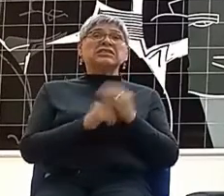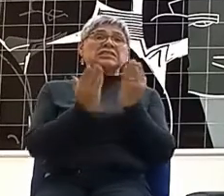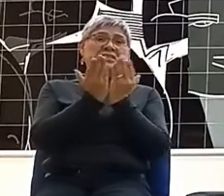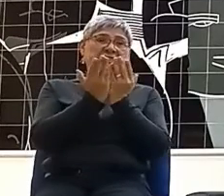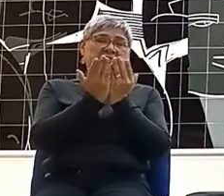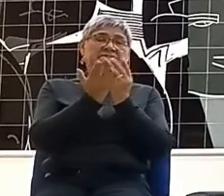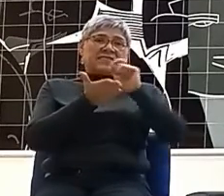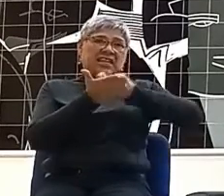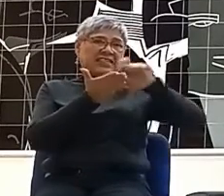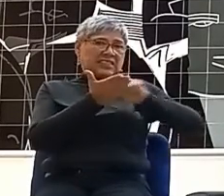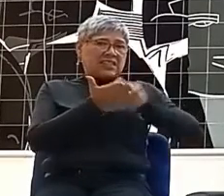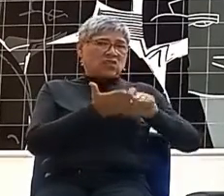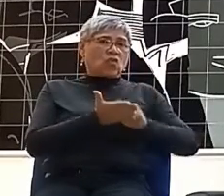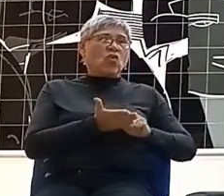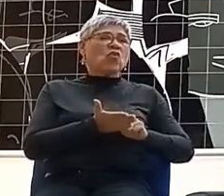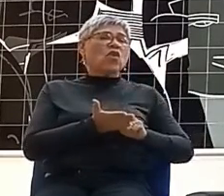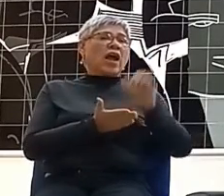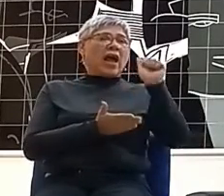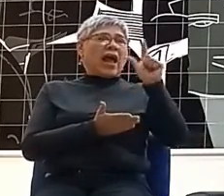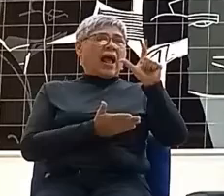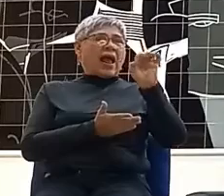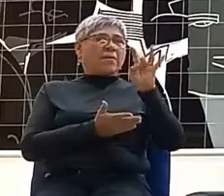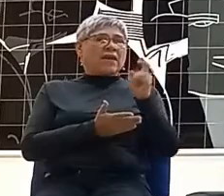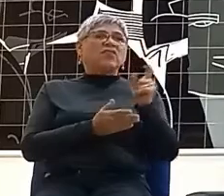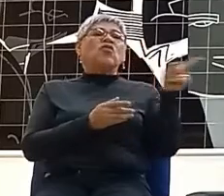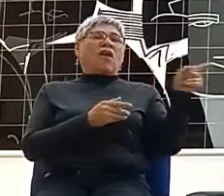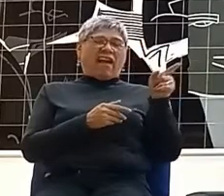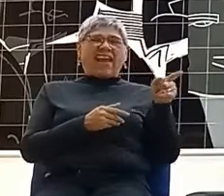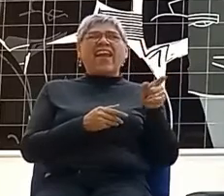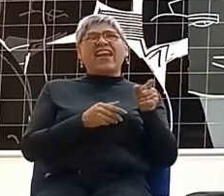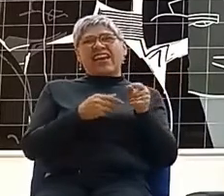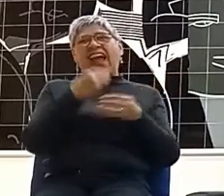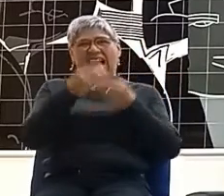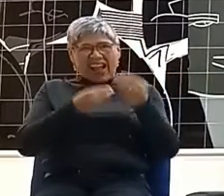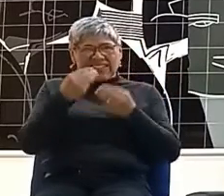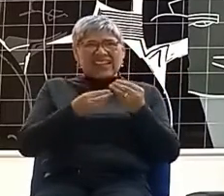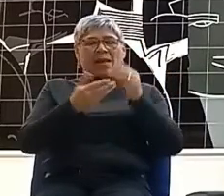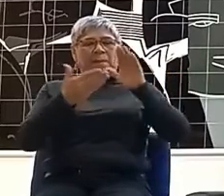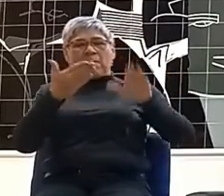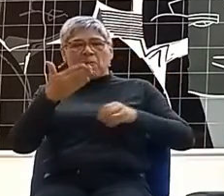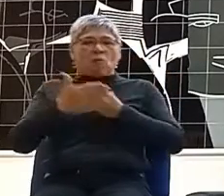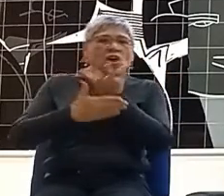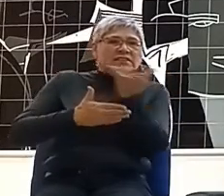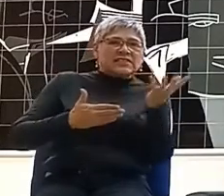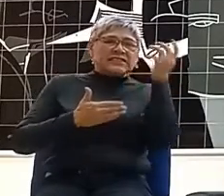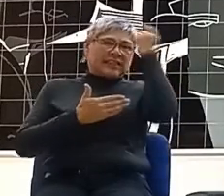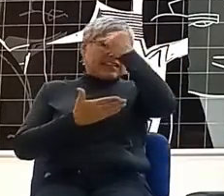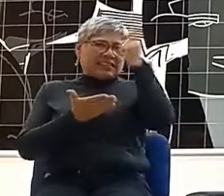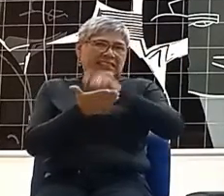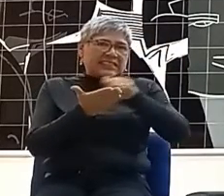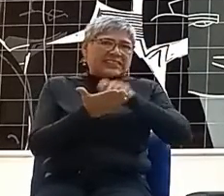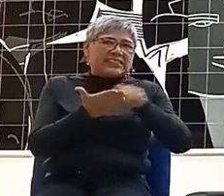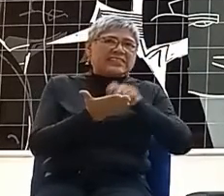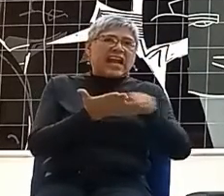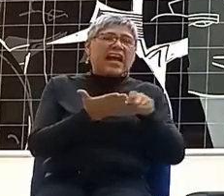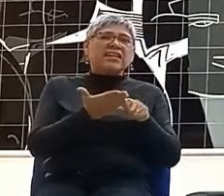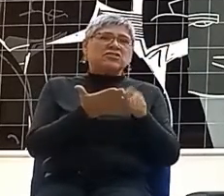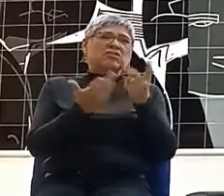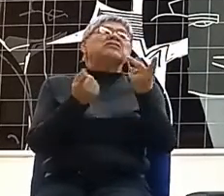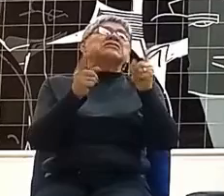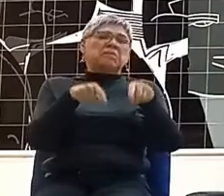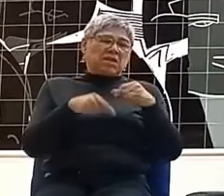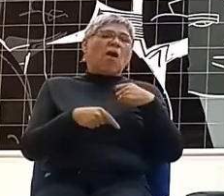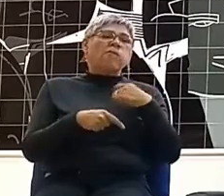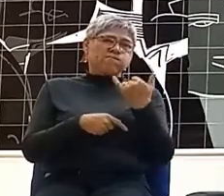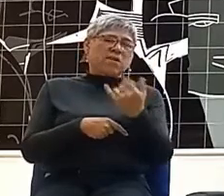escritor Alberto Verón, que cabalga entre la poesía y el ensayo, y en ese sentido hay dos libros también